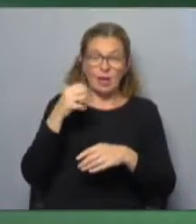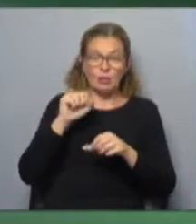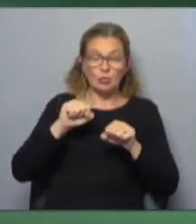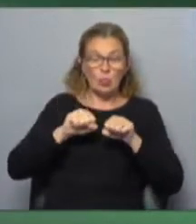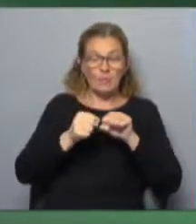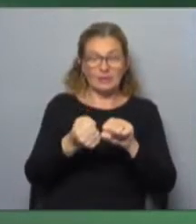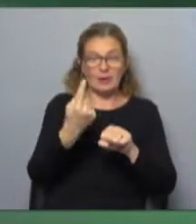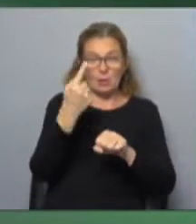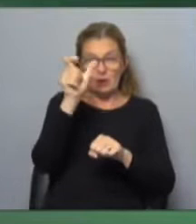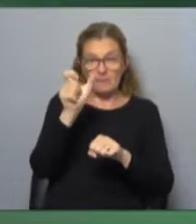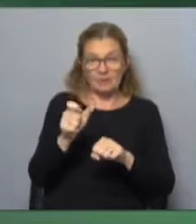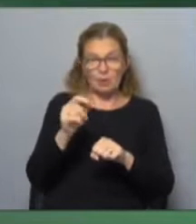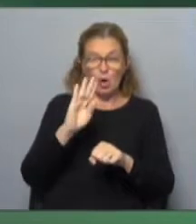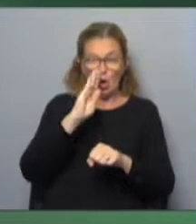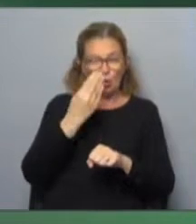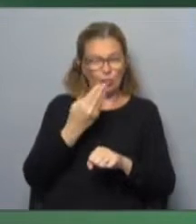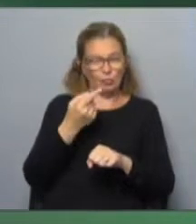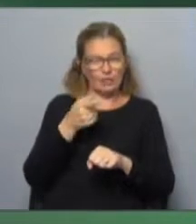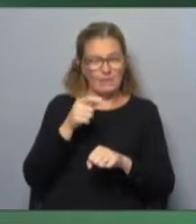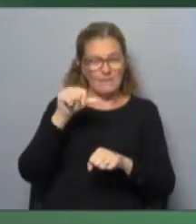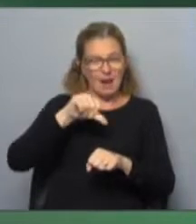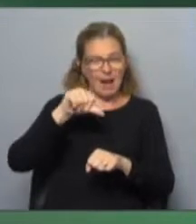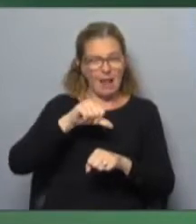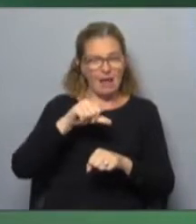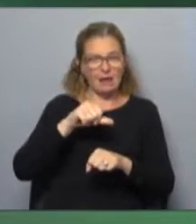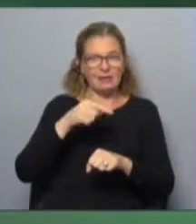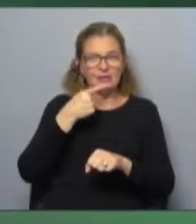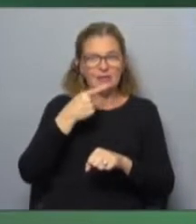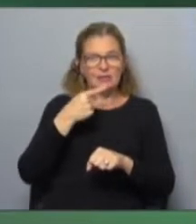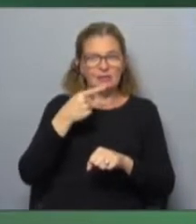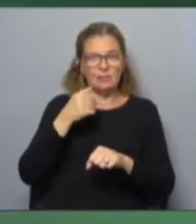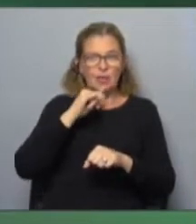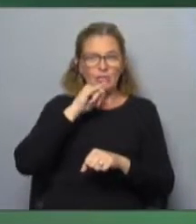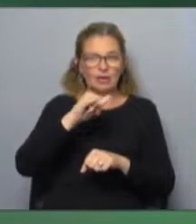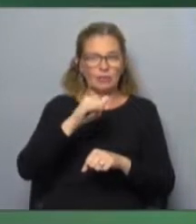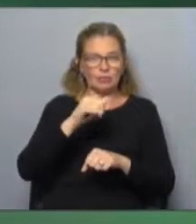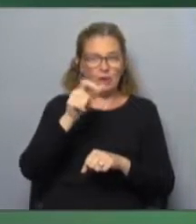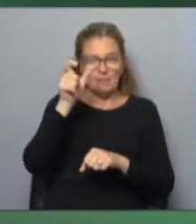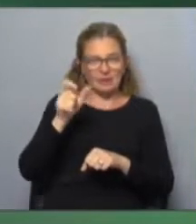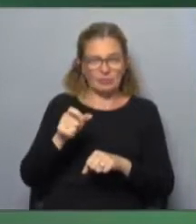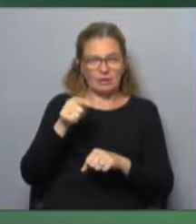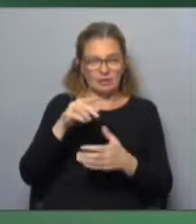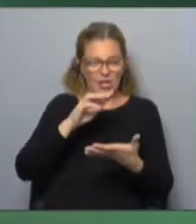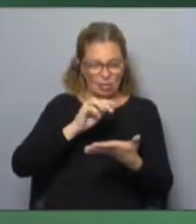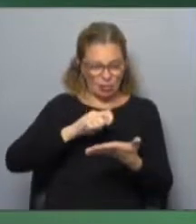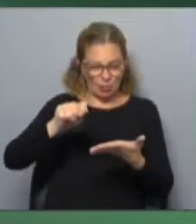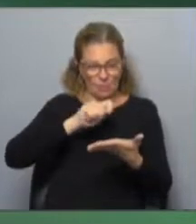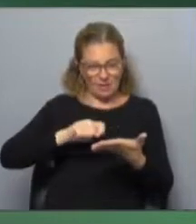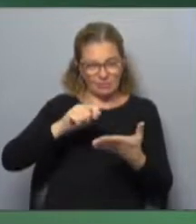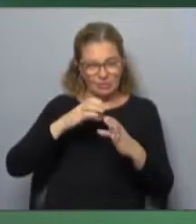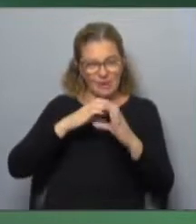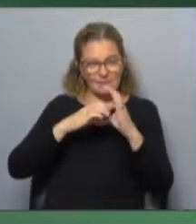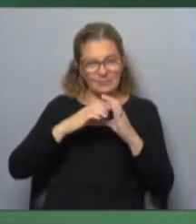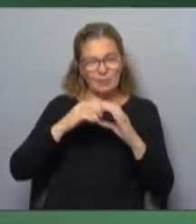colaborador por mala conducta tras realizar una investigación motivada por denuncias del personal. Ese documento emitido por la empresa